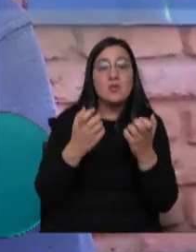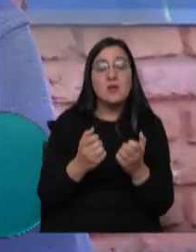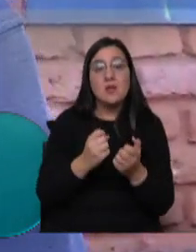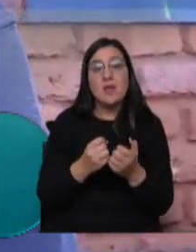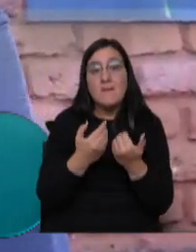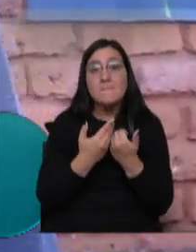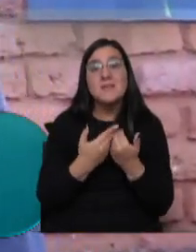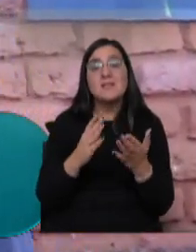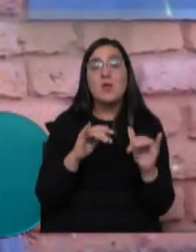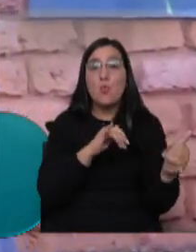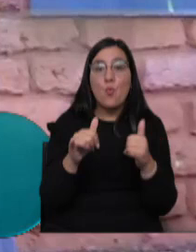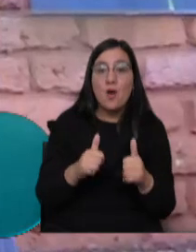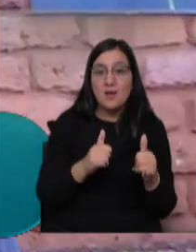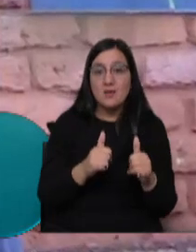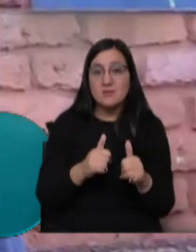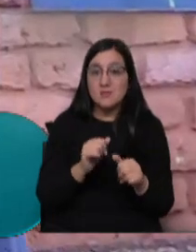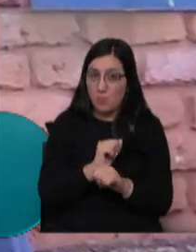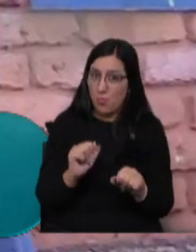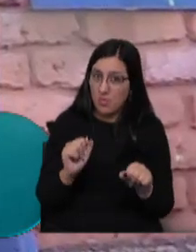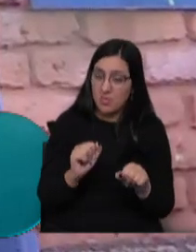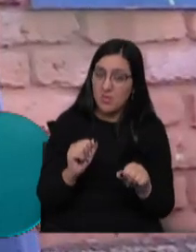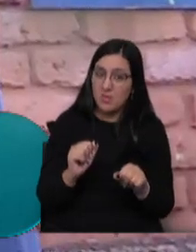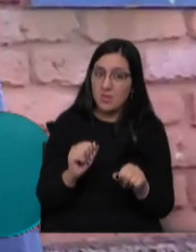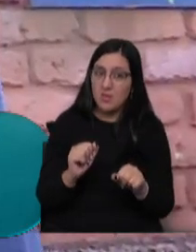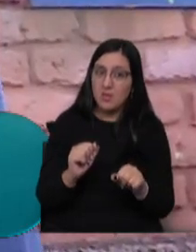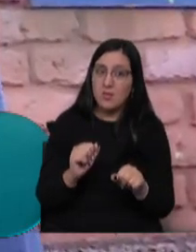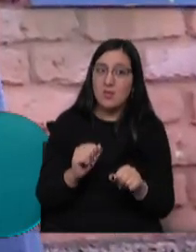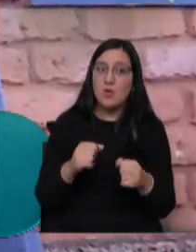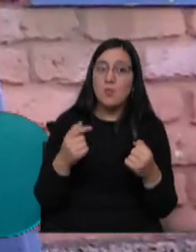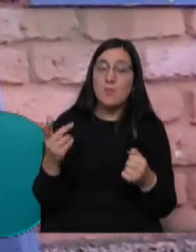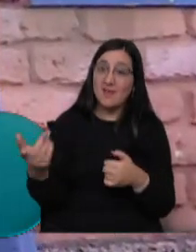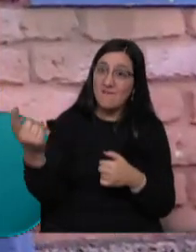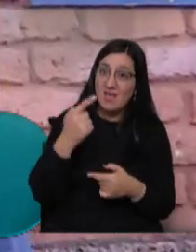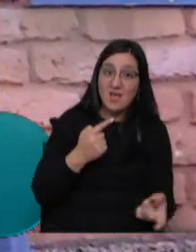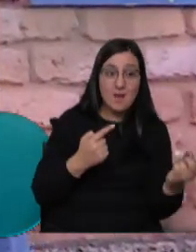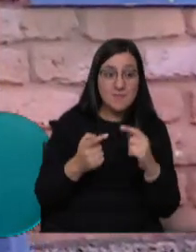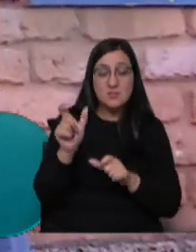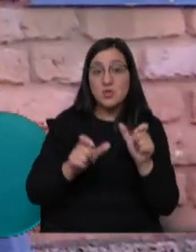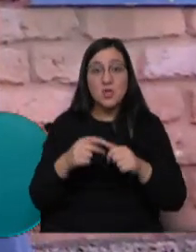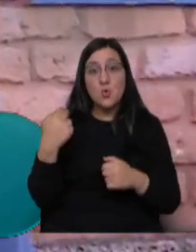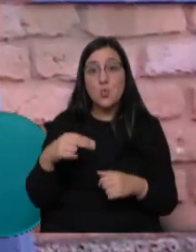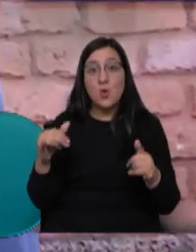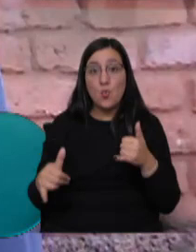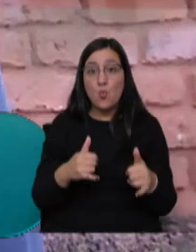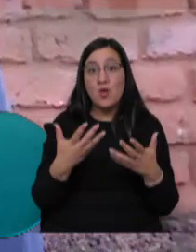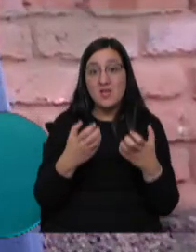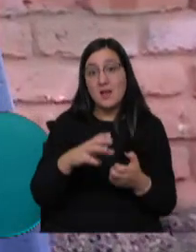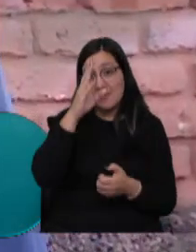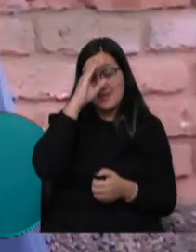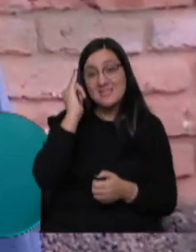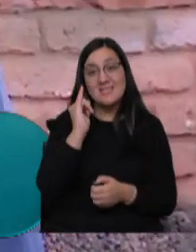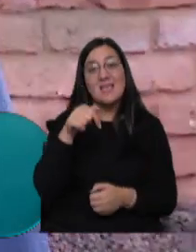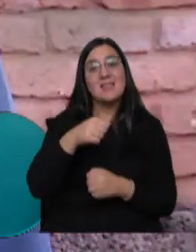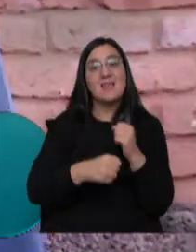para empezar a jugar, ¿ustedes tienen algún lugar, alguna instancia como para que se acerque gente que nunca jugó, que quiera aprender? De hecho, este